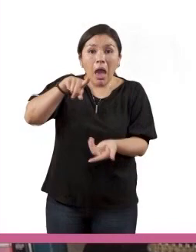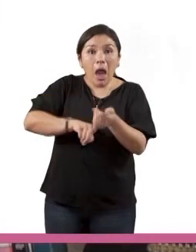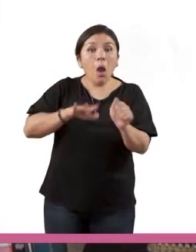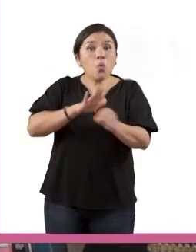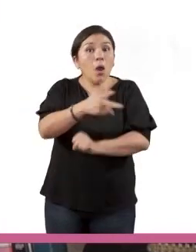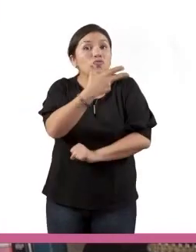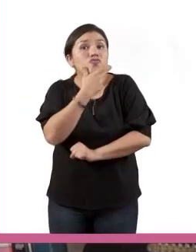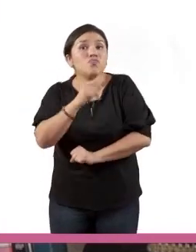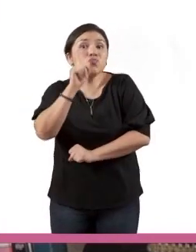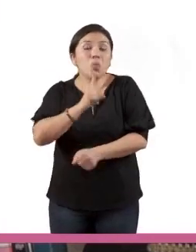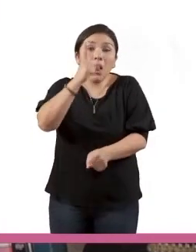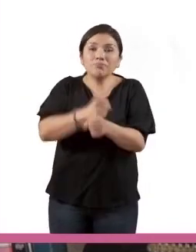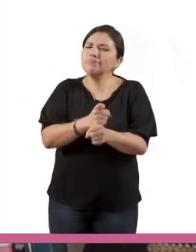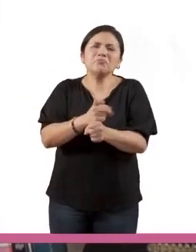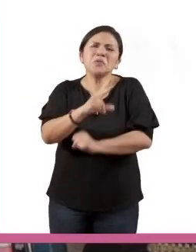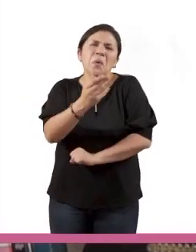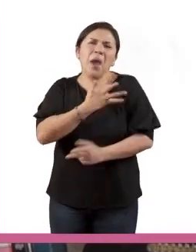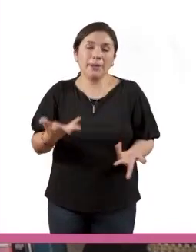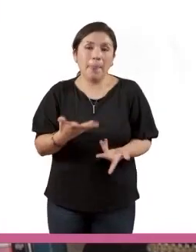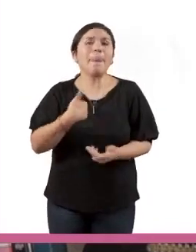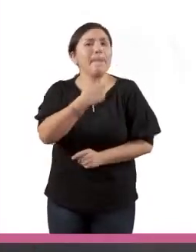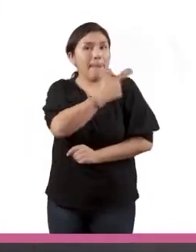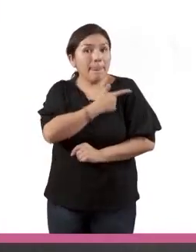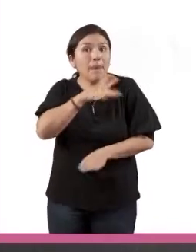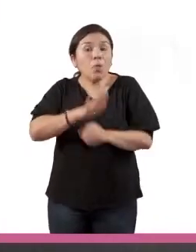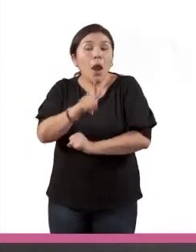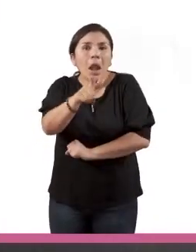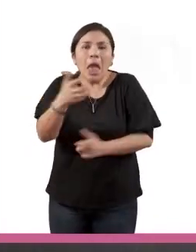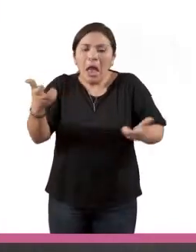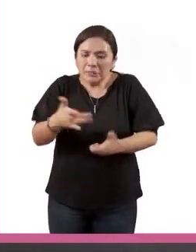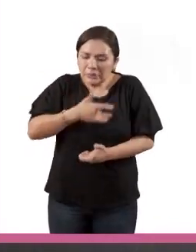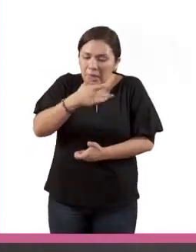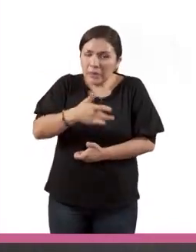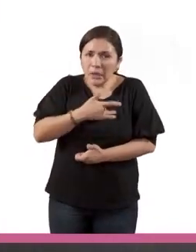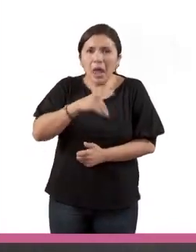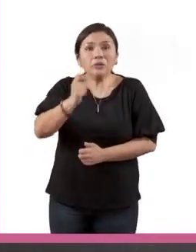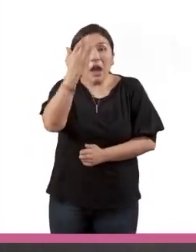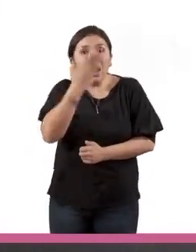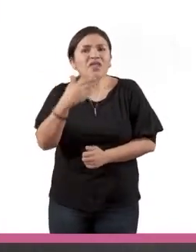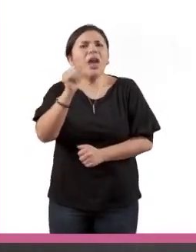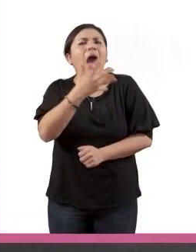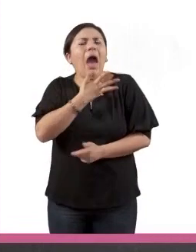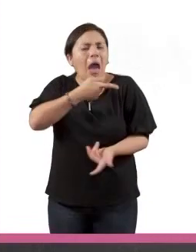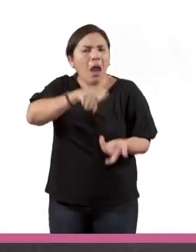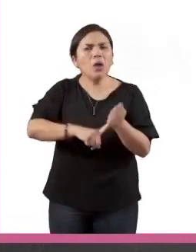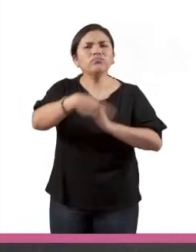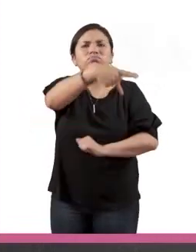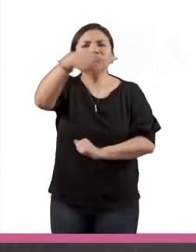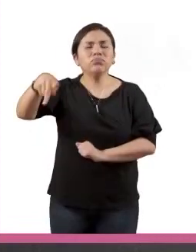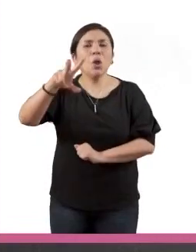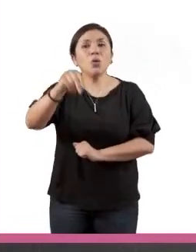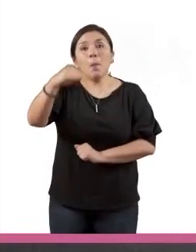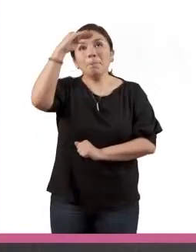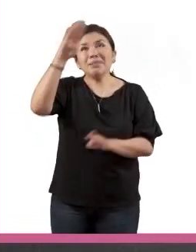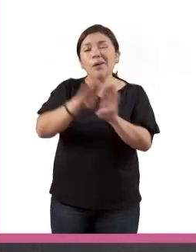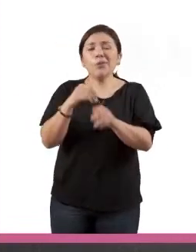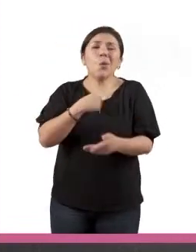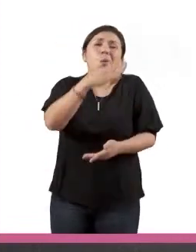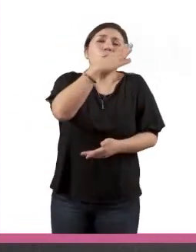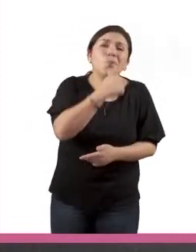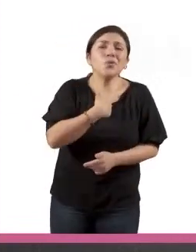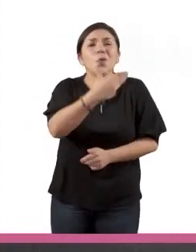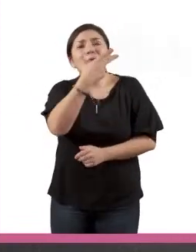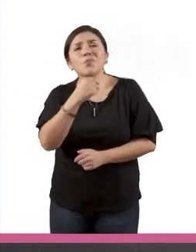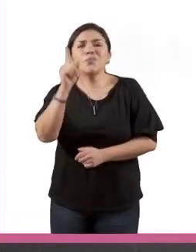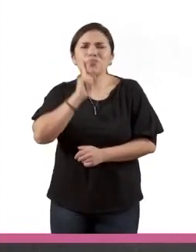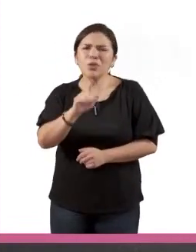la determina el hecho de que seamos hombres o mujeres. Nos gusta lo que nos gusta y somos buenos en lo que somos buenos, así que no te